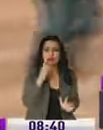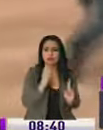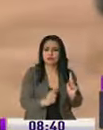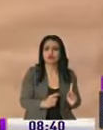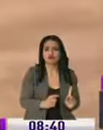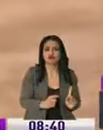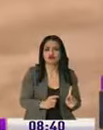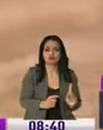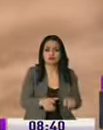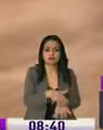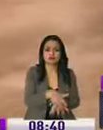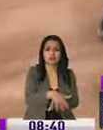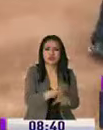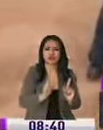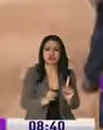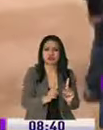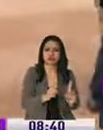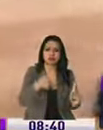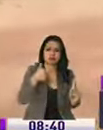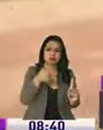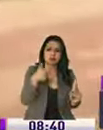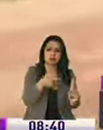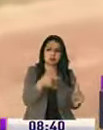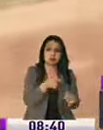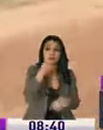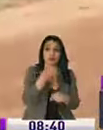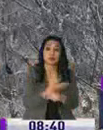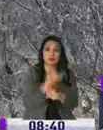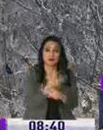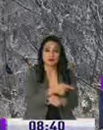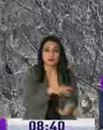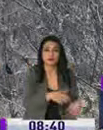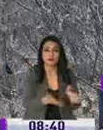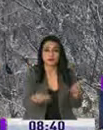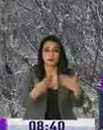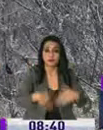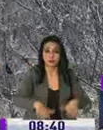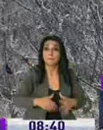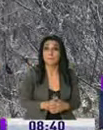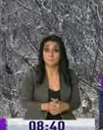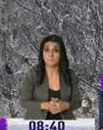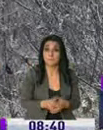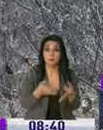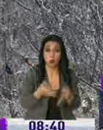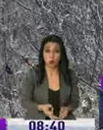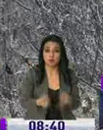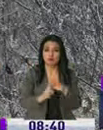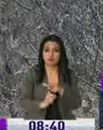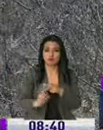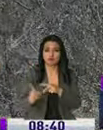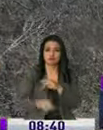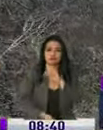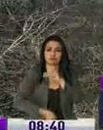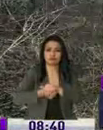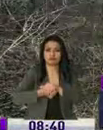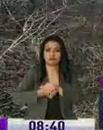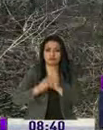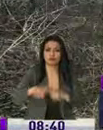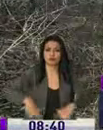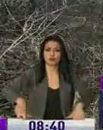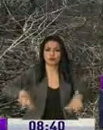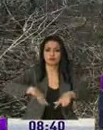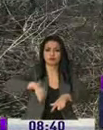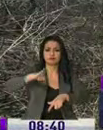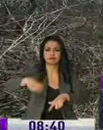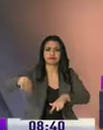zona del río Caot y le descargó 4 proyectiles. Luego de cumplir con el trabajo huyó y se refugió en una zona montañosa